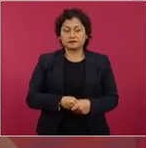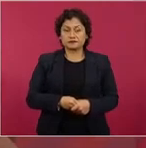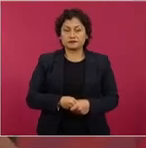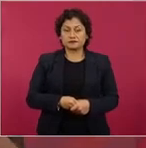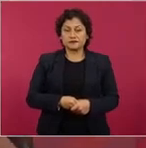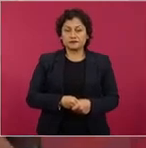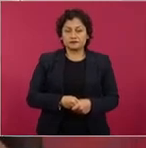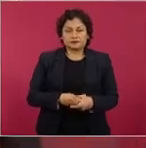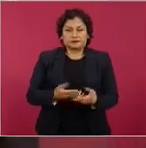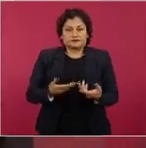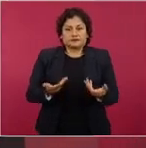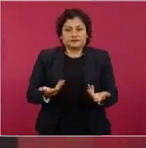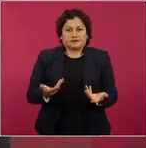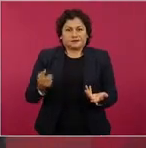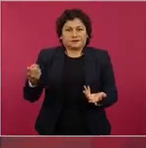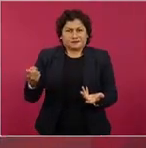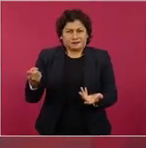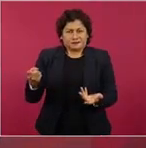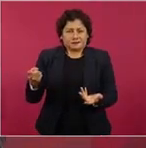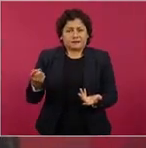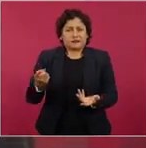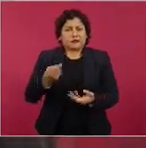de decir, nos equivocamos.